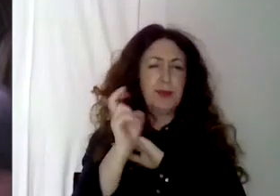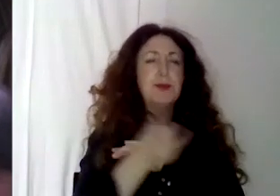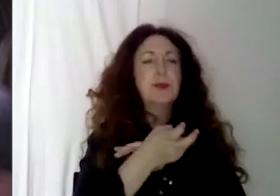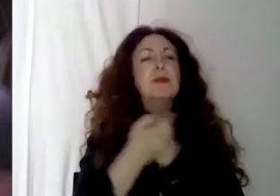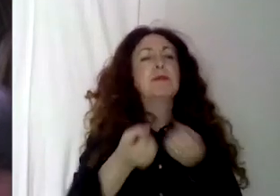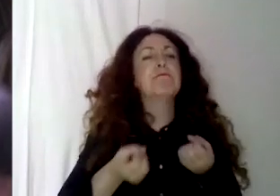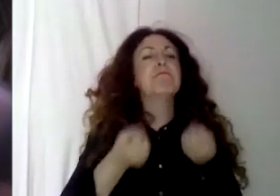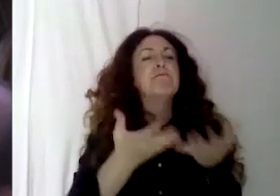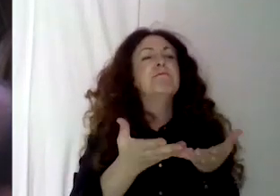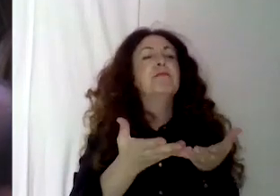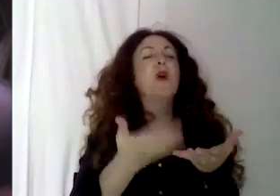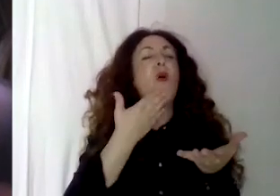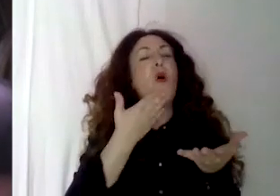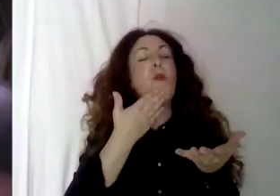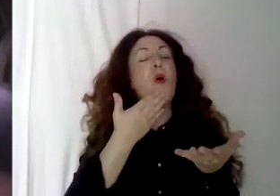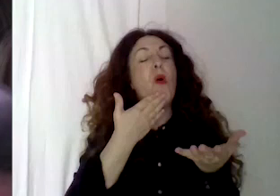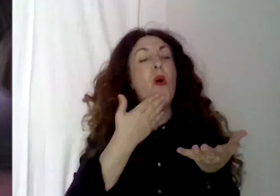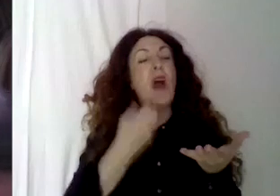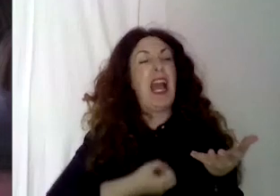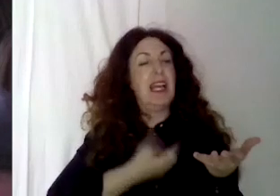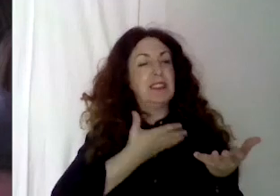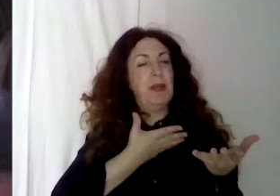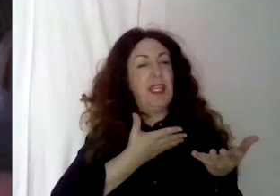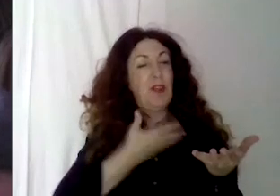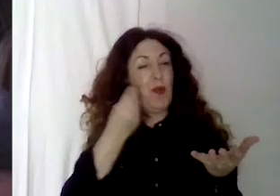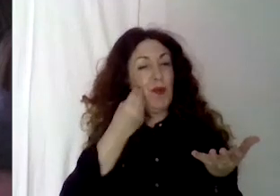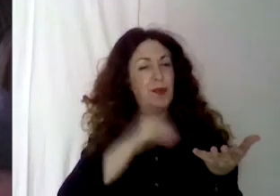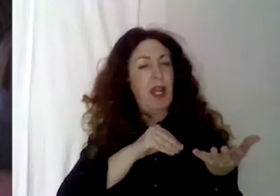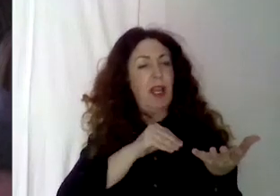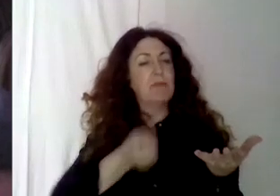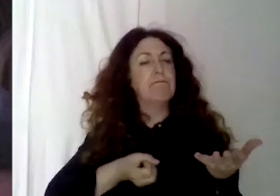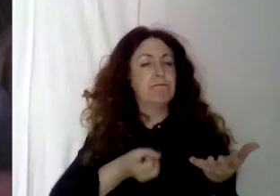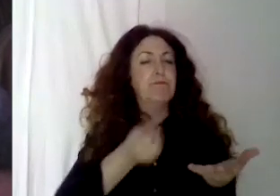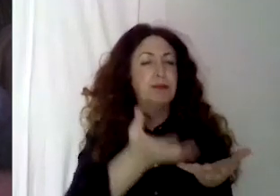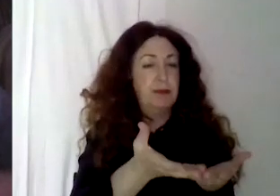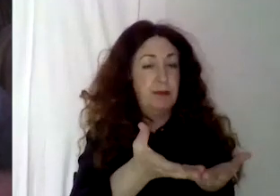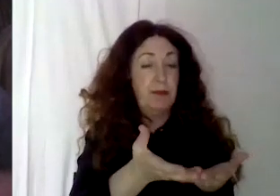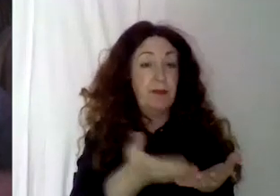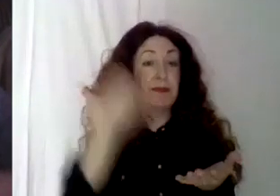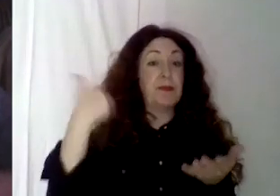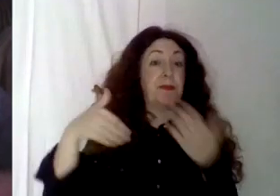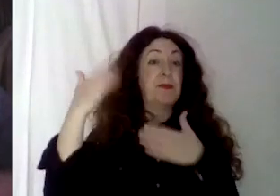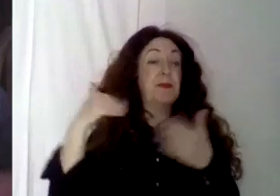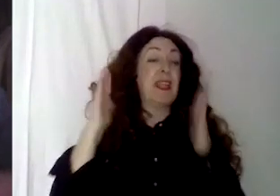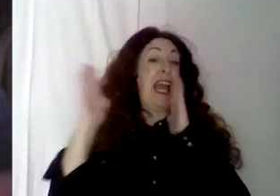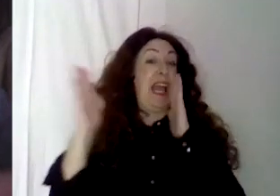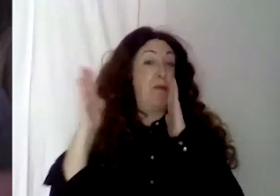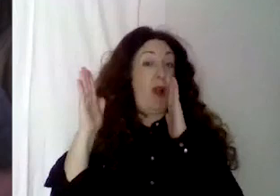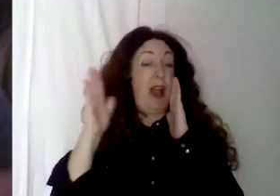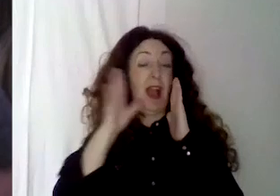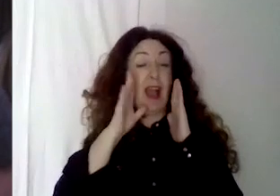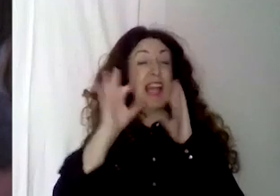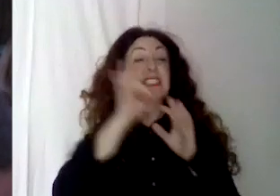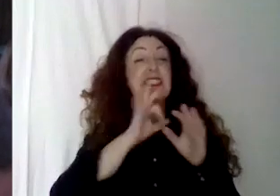la frialdad de su espíritu. Pero es cierto que lo que fue considerado en su momento y en siglos posteriores